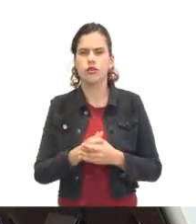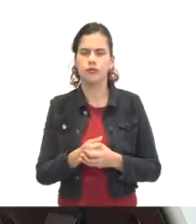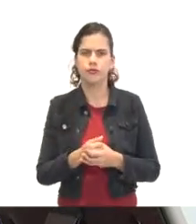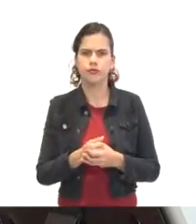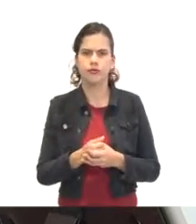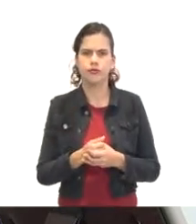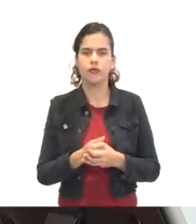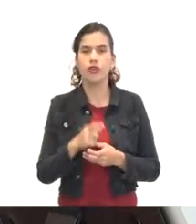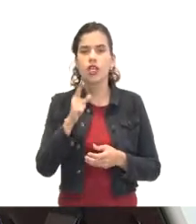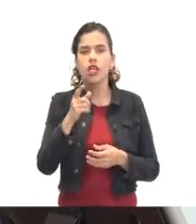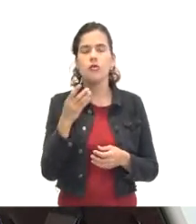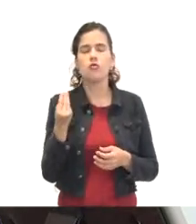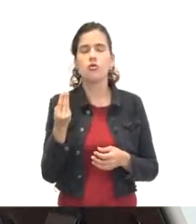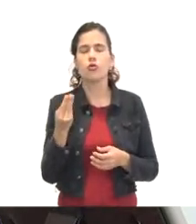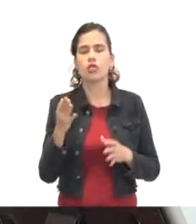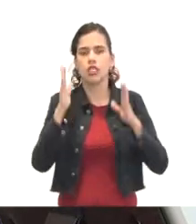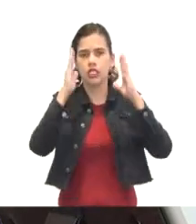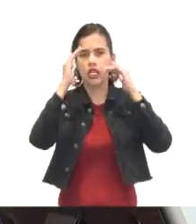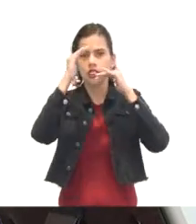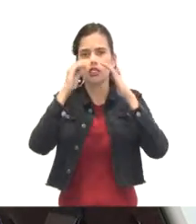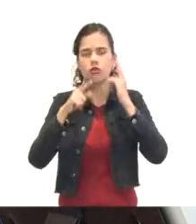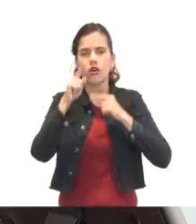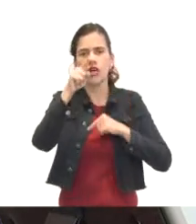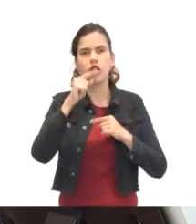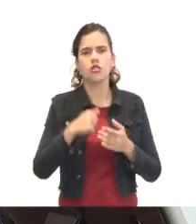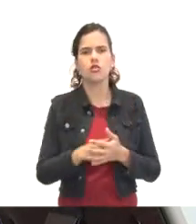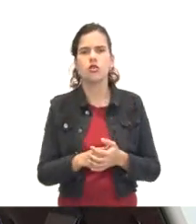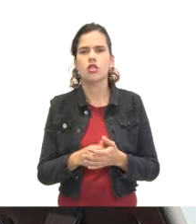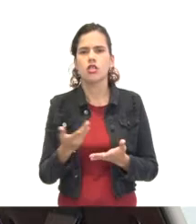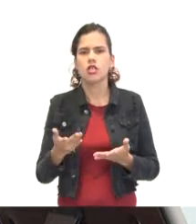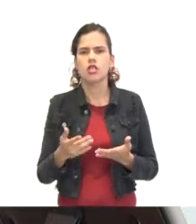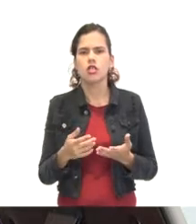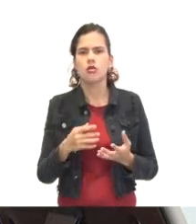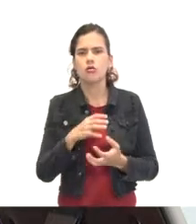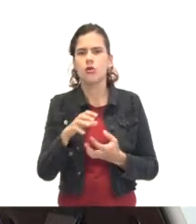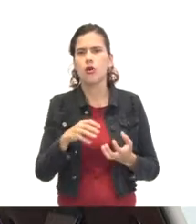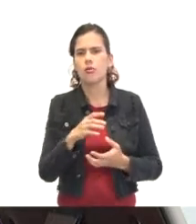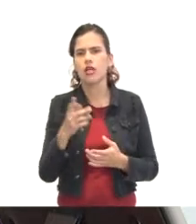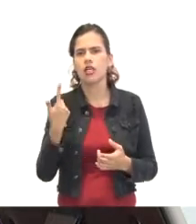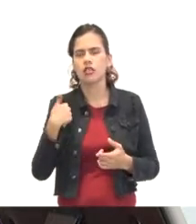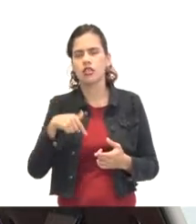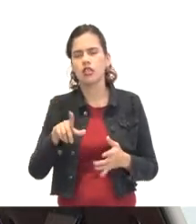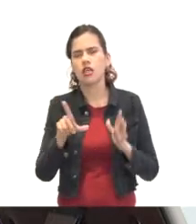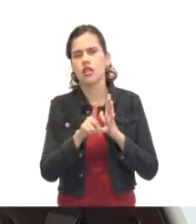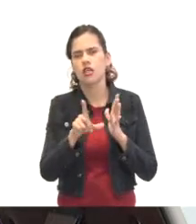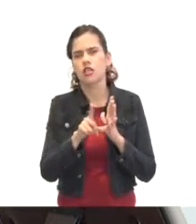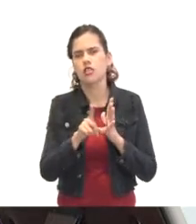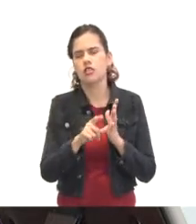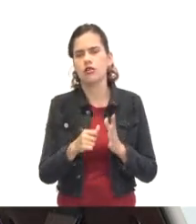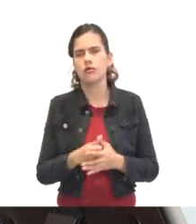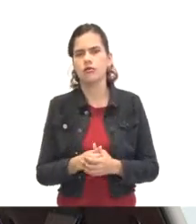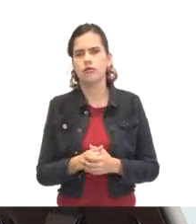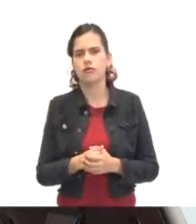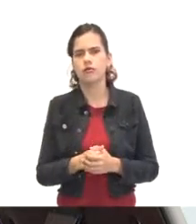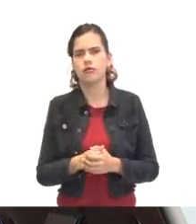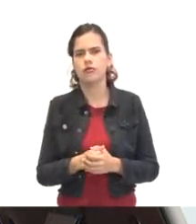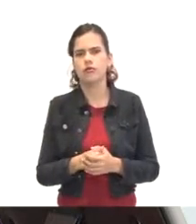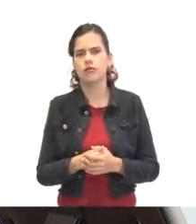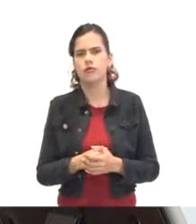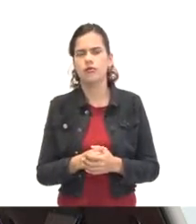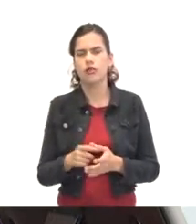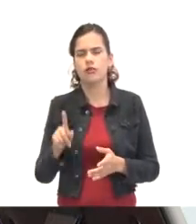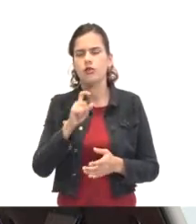conductas. Entonces es importante estar atentos a eso y a una posible situación de acoso que pudiera estar soportando el estudiante de